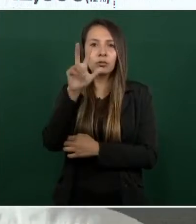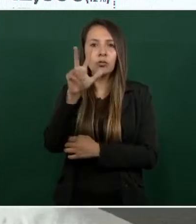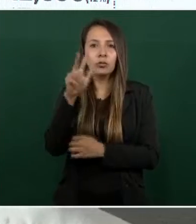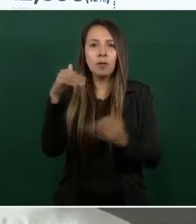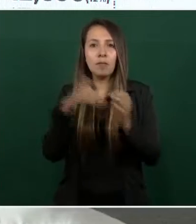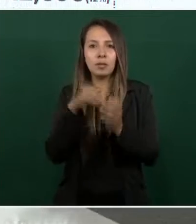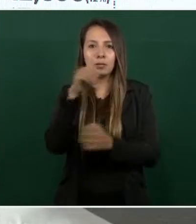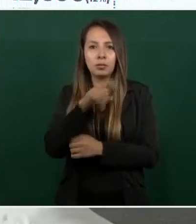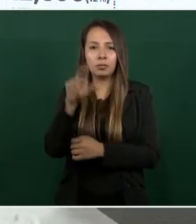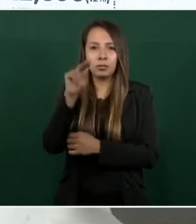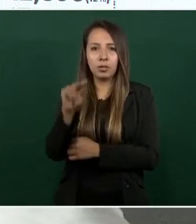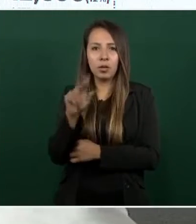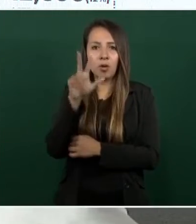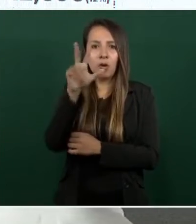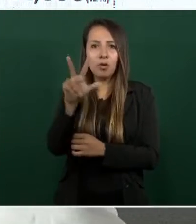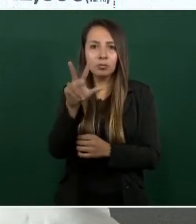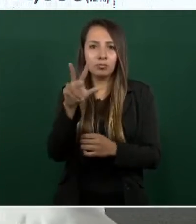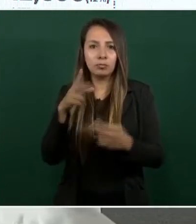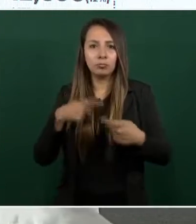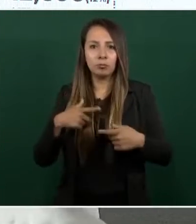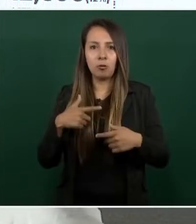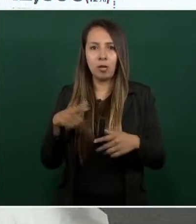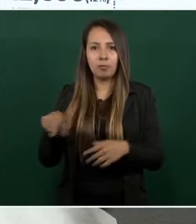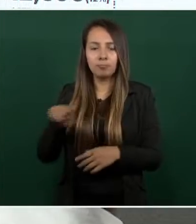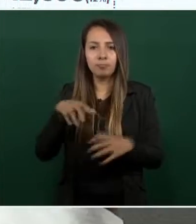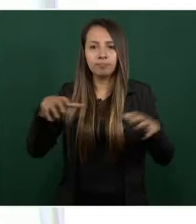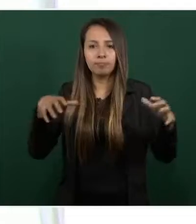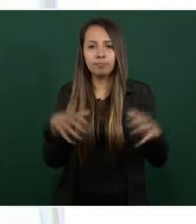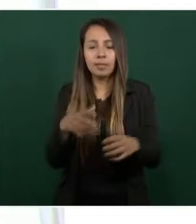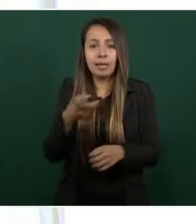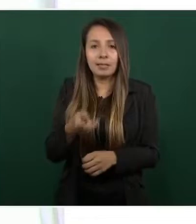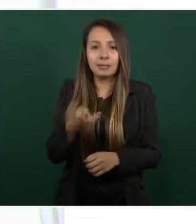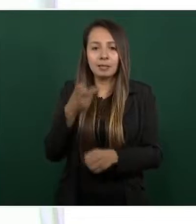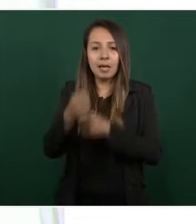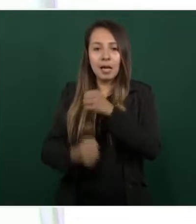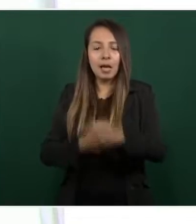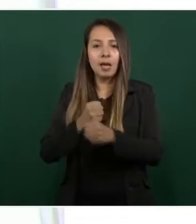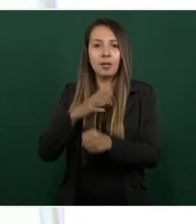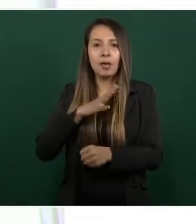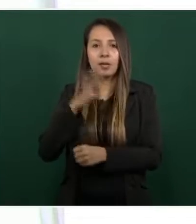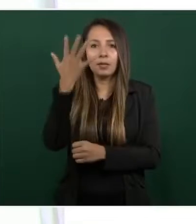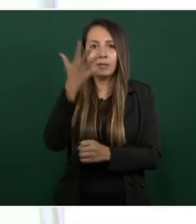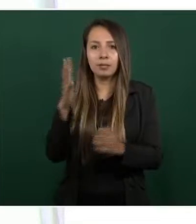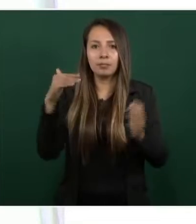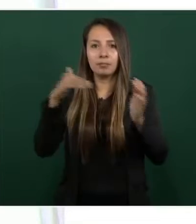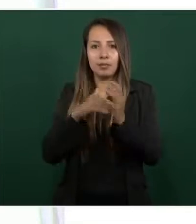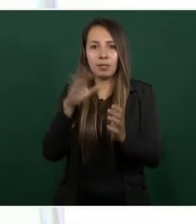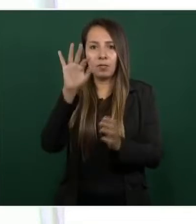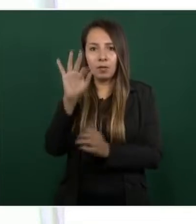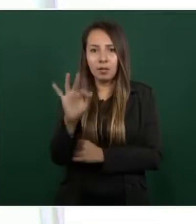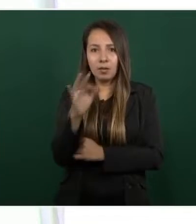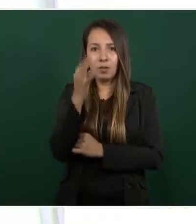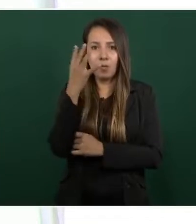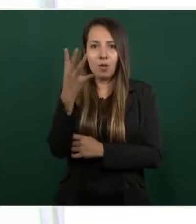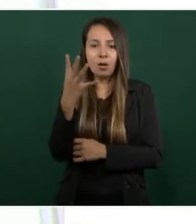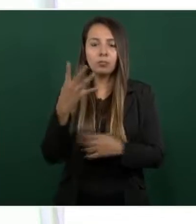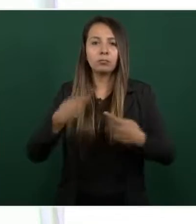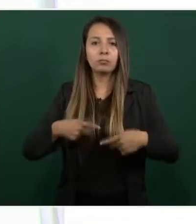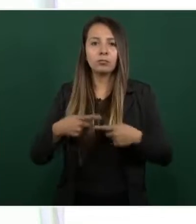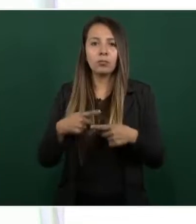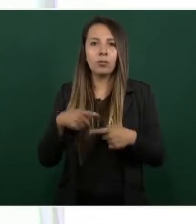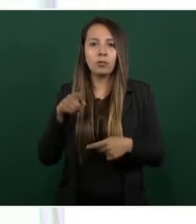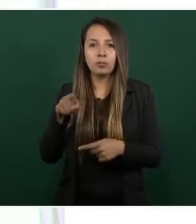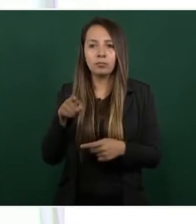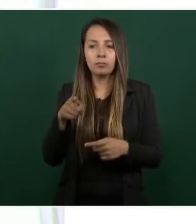118,188 elementos. Tenemos este año 10,045 vacantes para llegar, o personal que tenemos